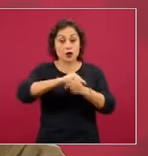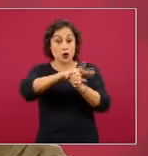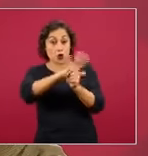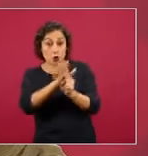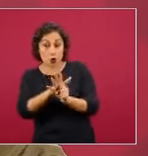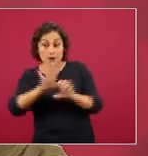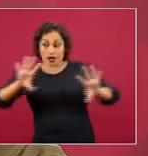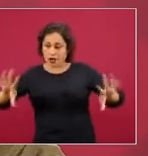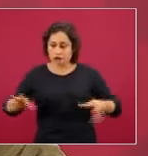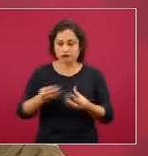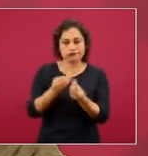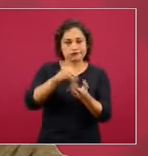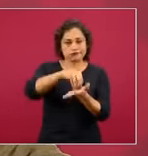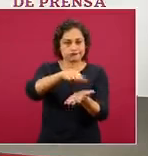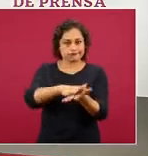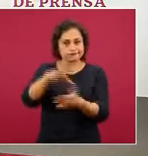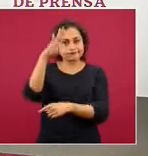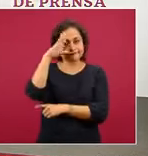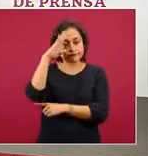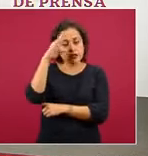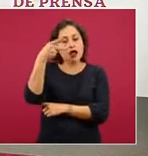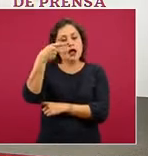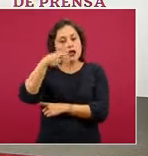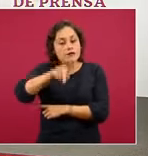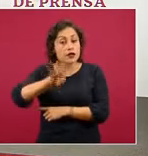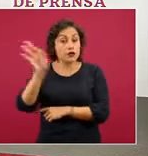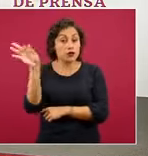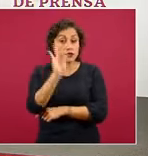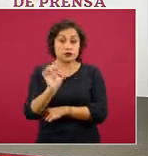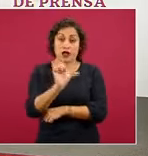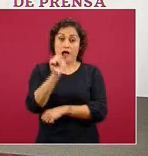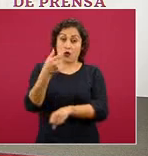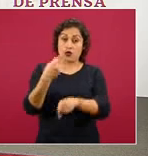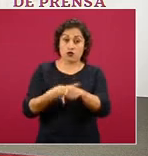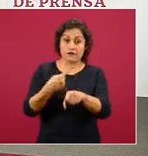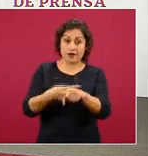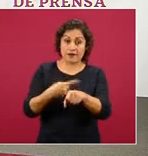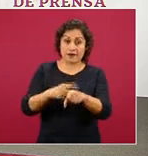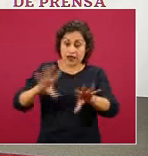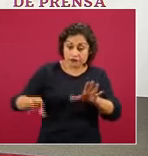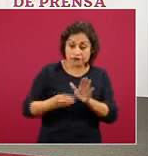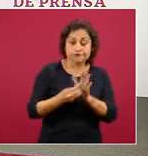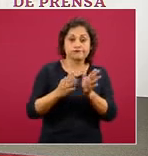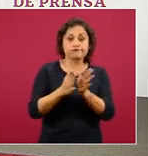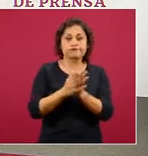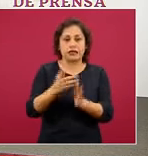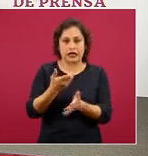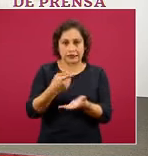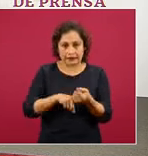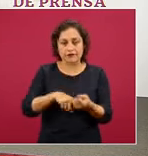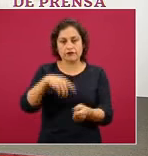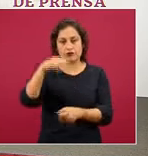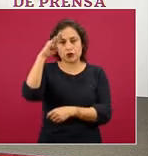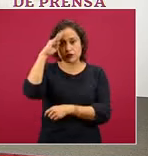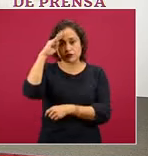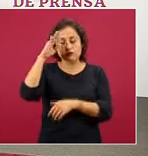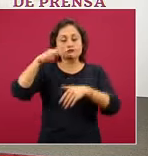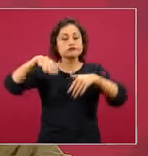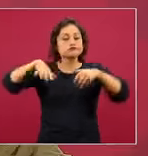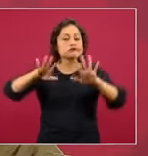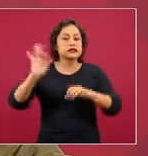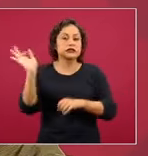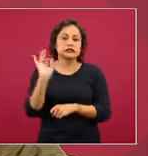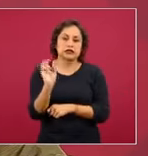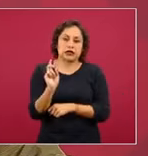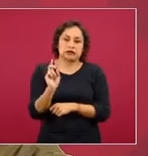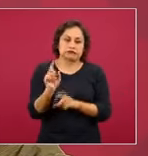exceso, pero hay muchas otras causas que también pueden ser parte del exceso y que son, en esta primera estimación, tal vez hay un